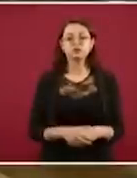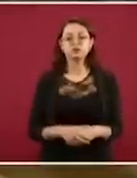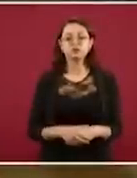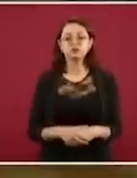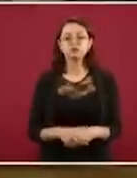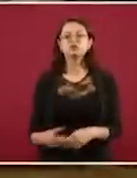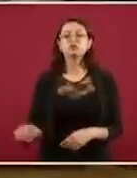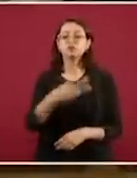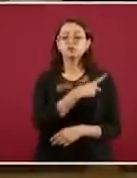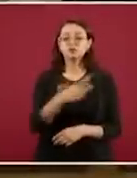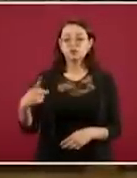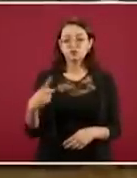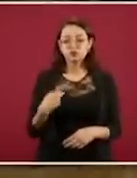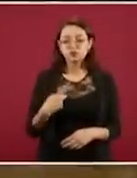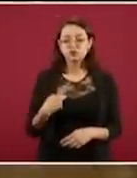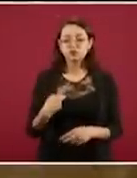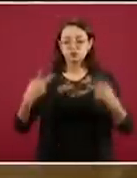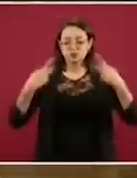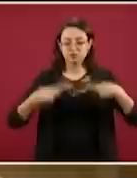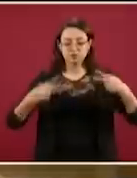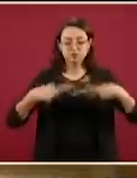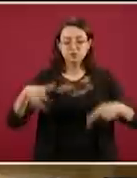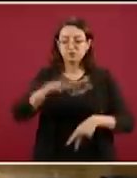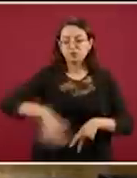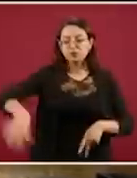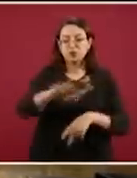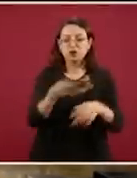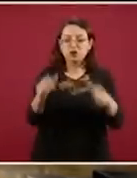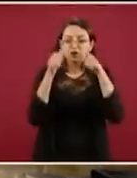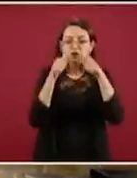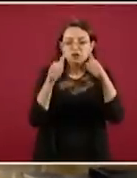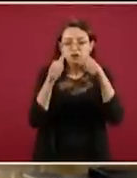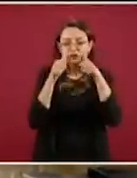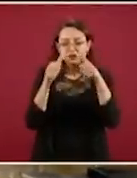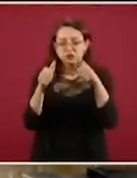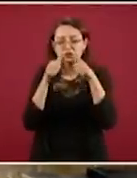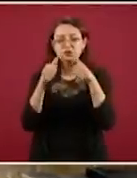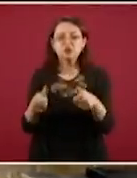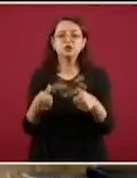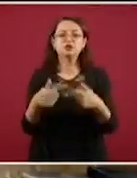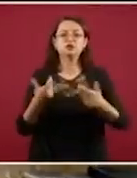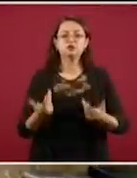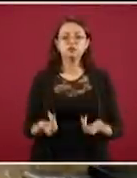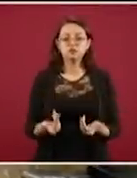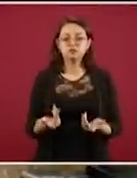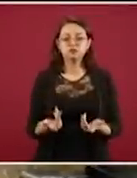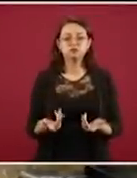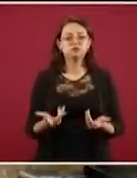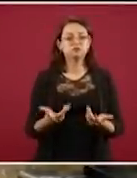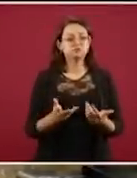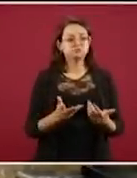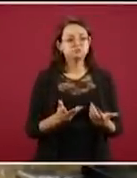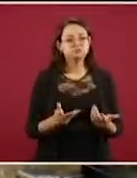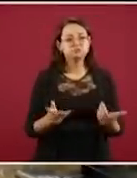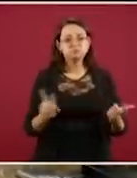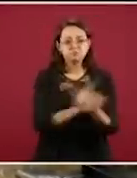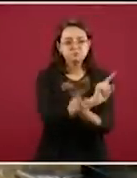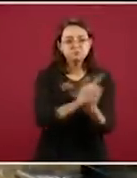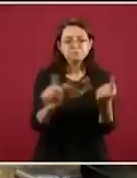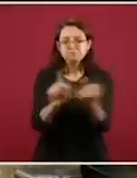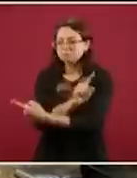sigamos atendiendo a la gente, que se siga escuchando al